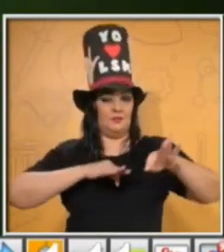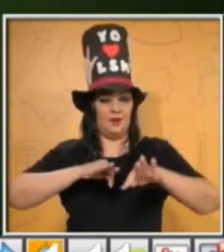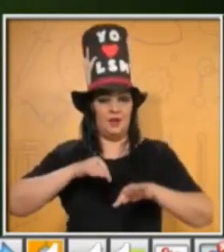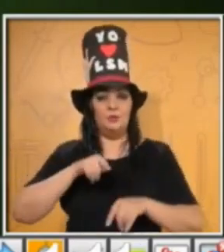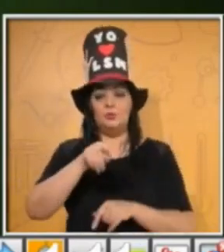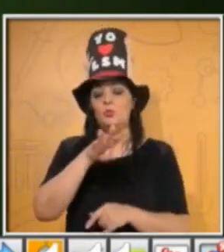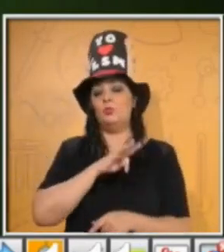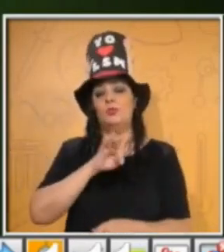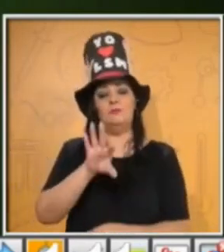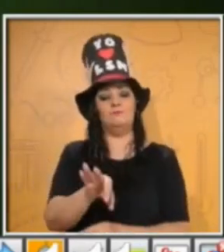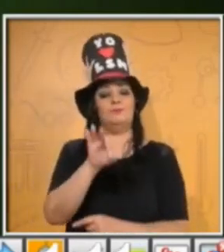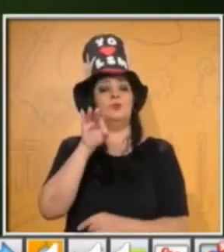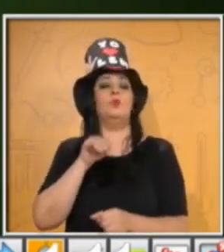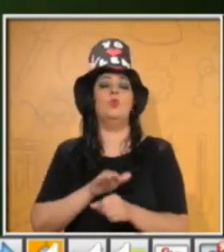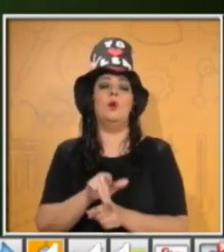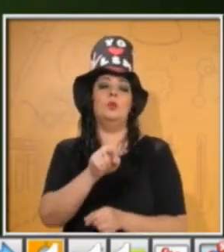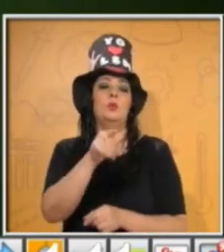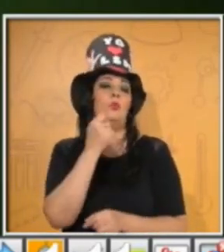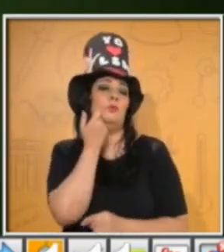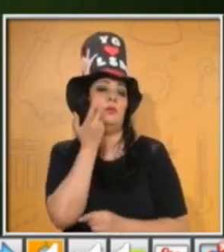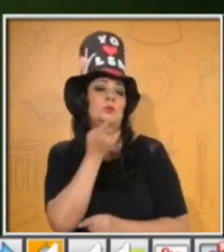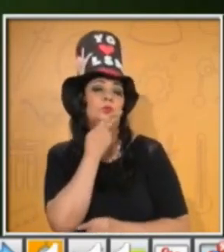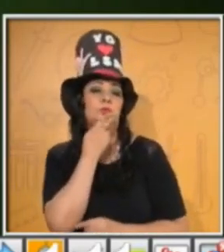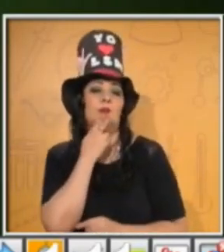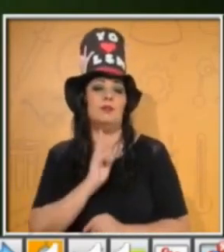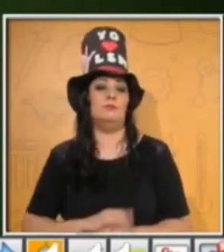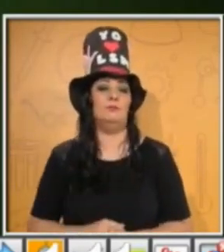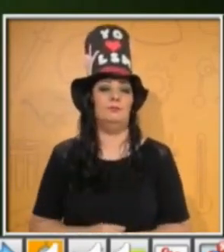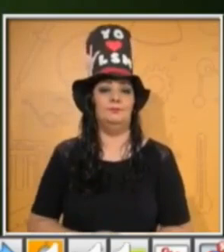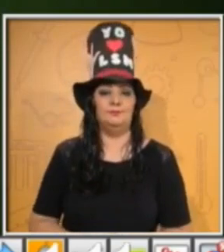de escoger cuál utilizar.